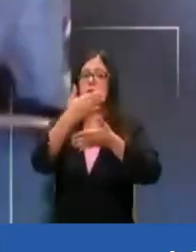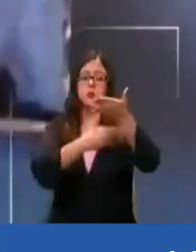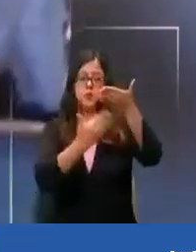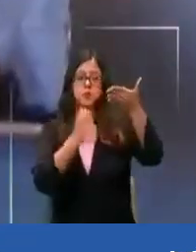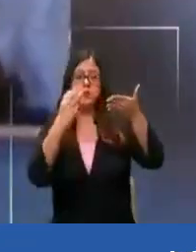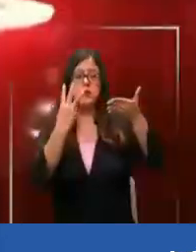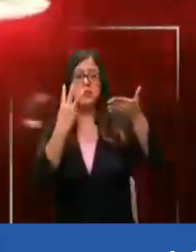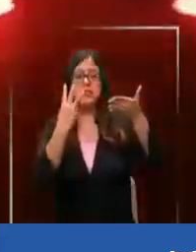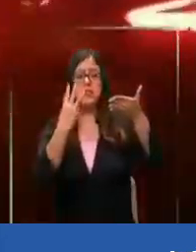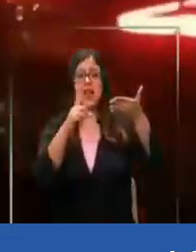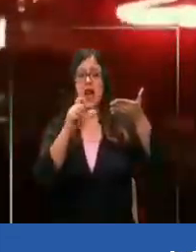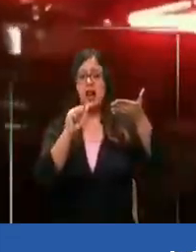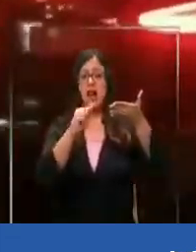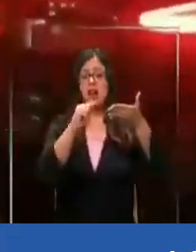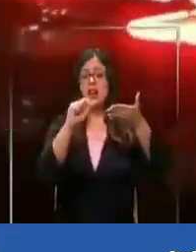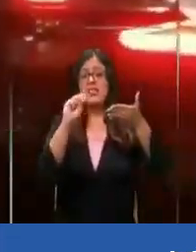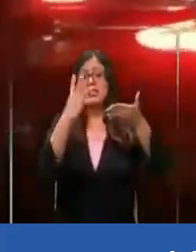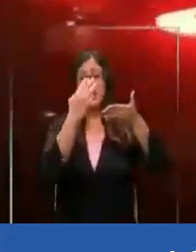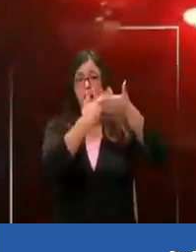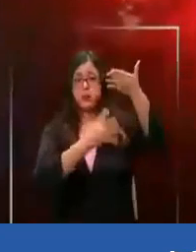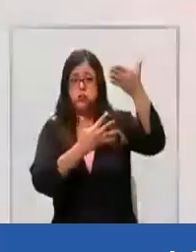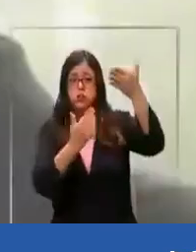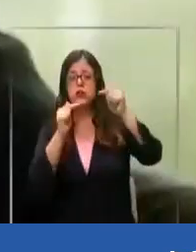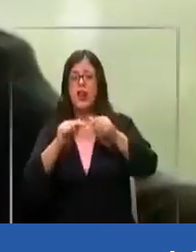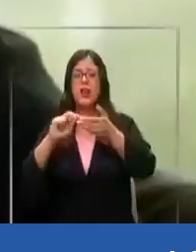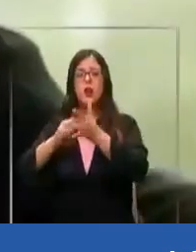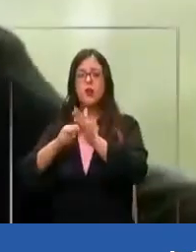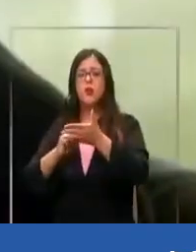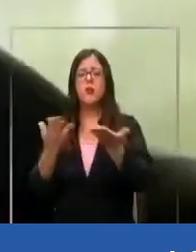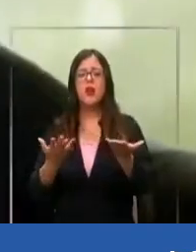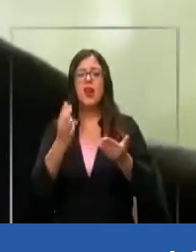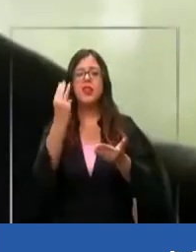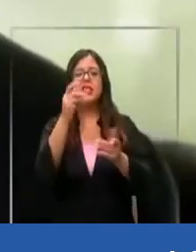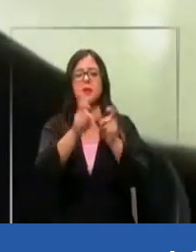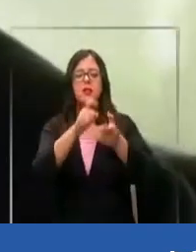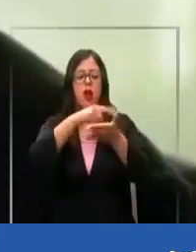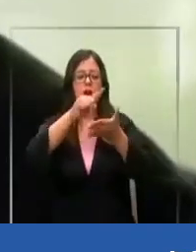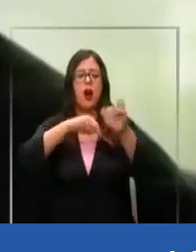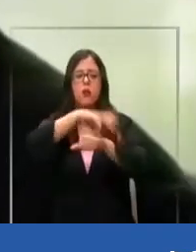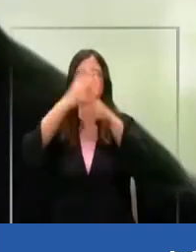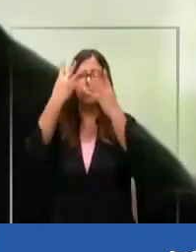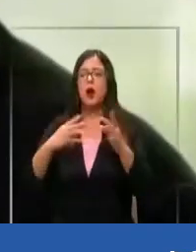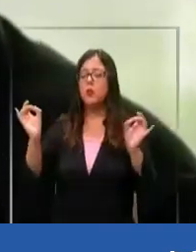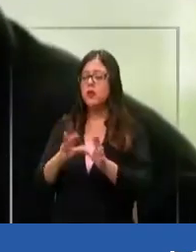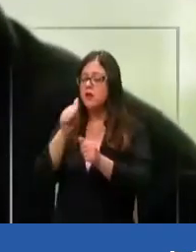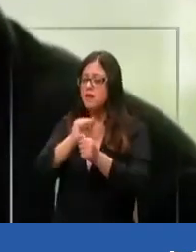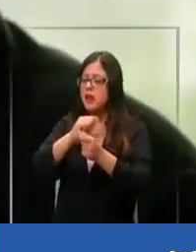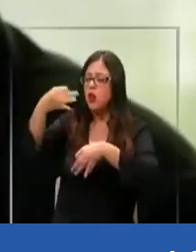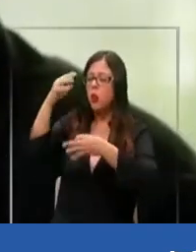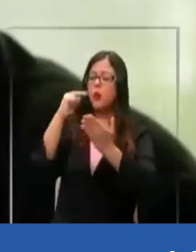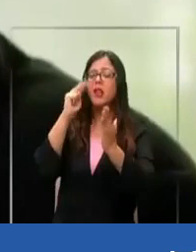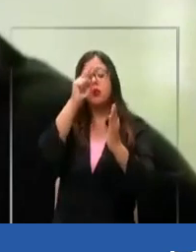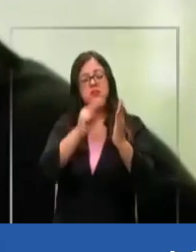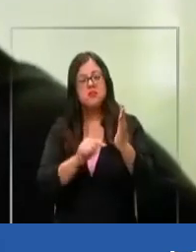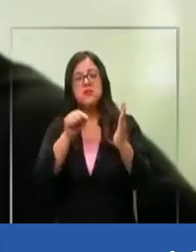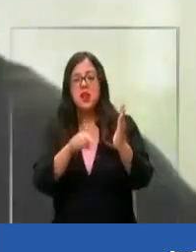mandatario que terminó en polémica, el indulto a 13 condenados. Aparentemente no tuvo todos los elementos y en consecuencia puede haber